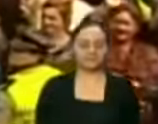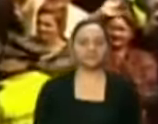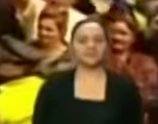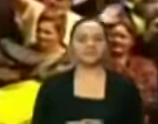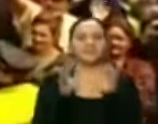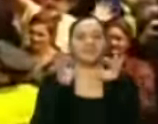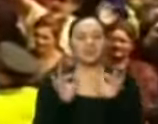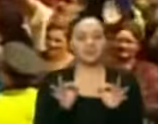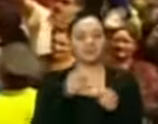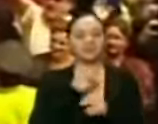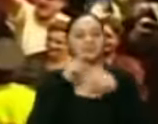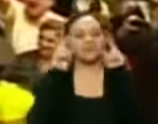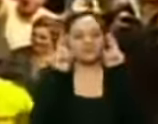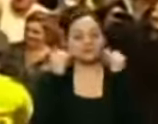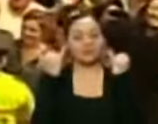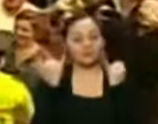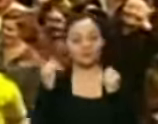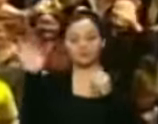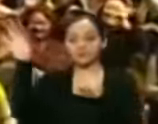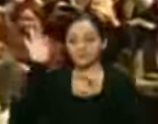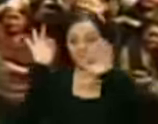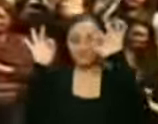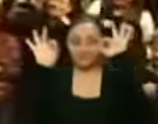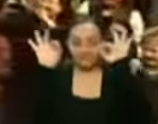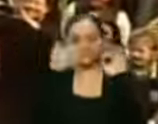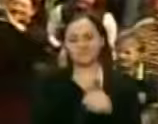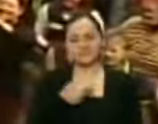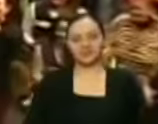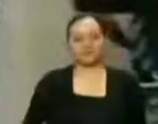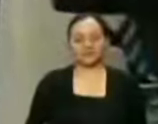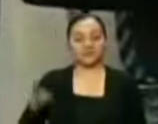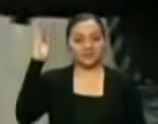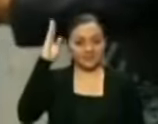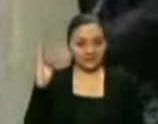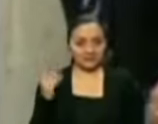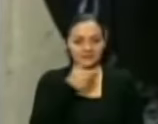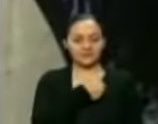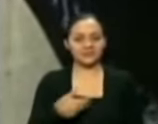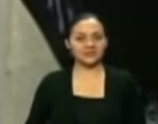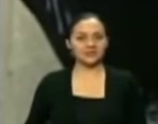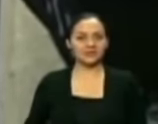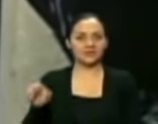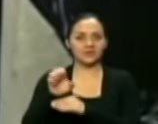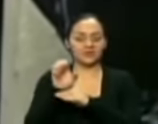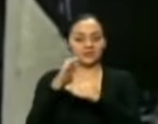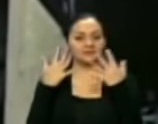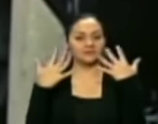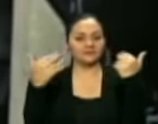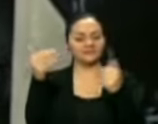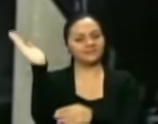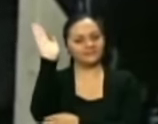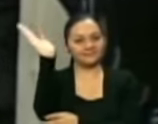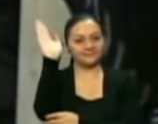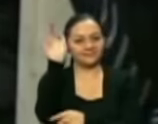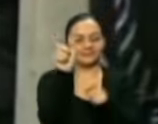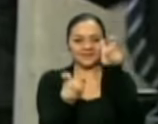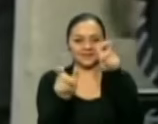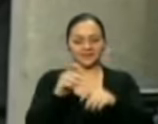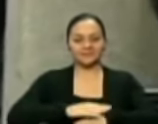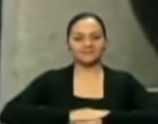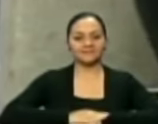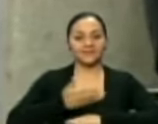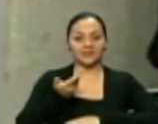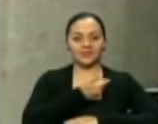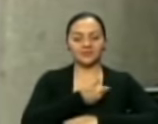Precisamente ahí vemos imágenes de los mandatarios saludando a cientos de personas que se han dado cita hasta la